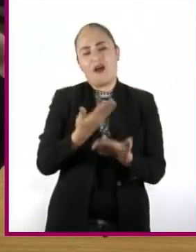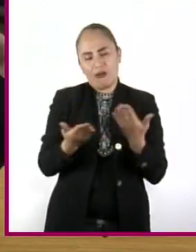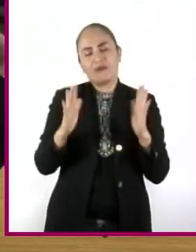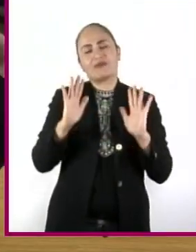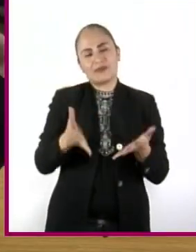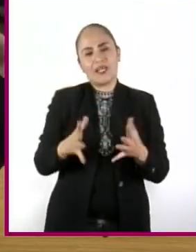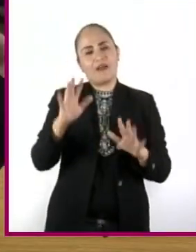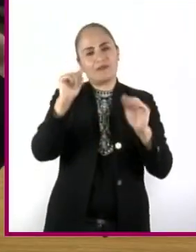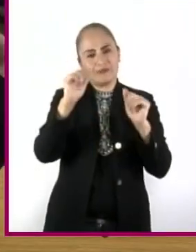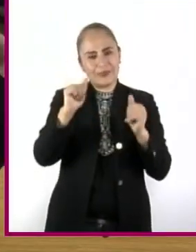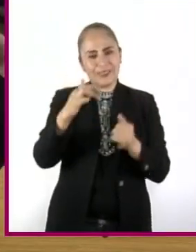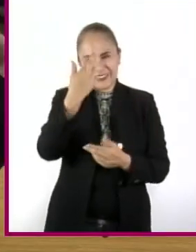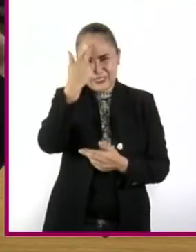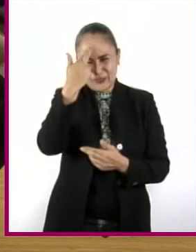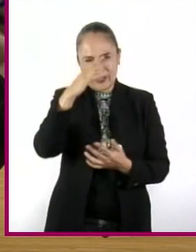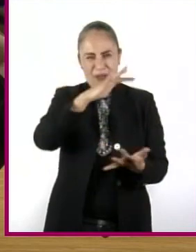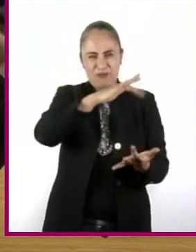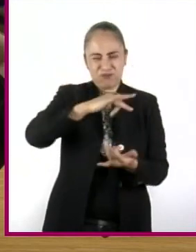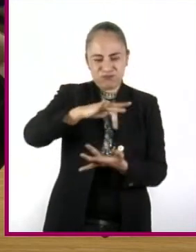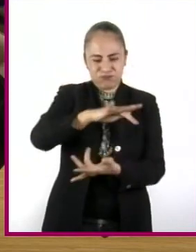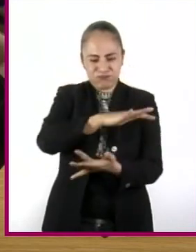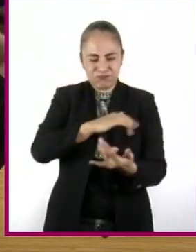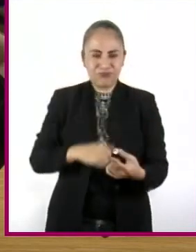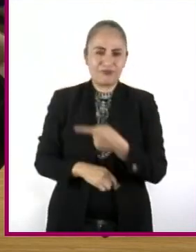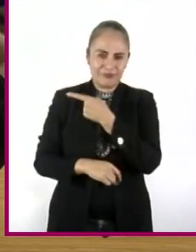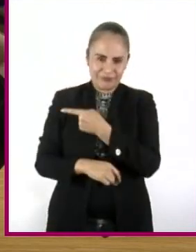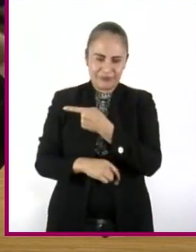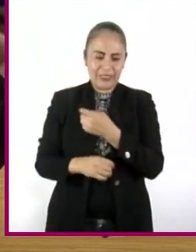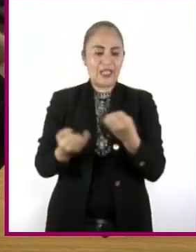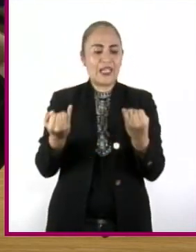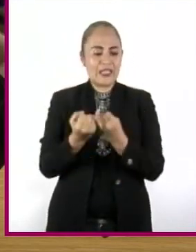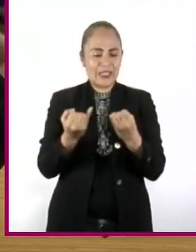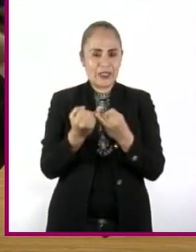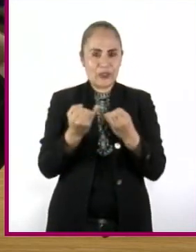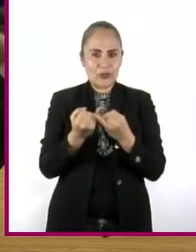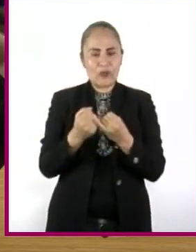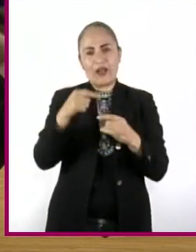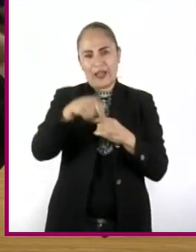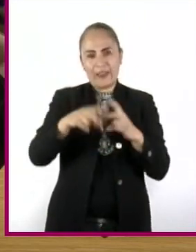Recuerden visitar las redes sociales de Jóvenes en Casa y mantenerse al tanto